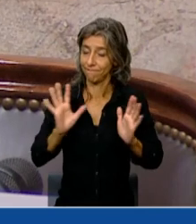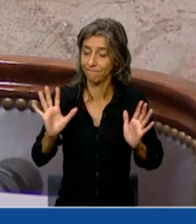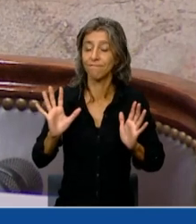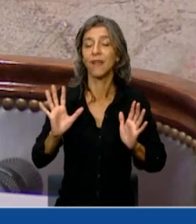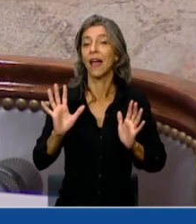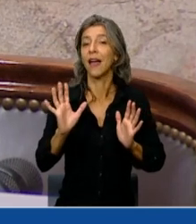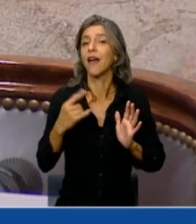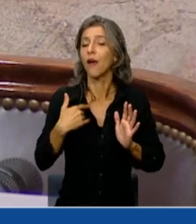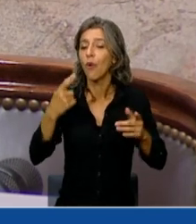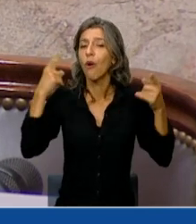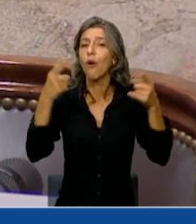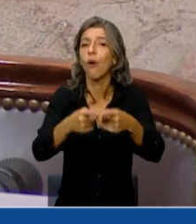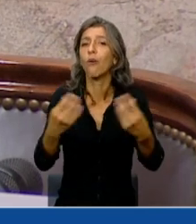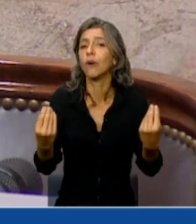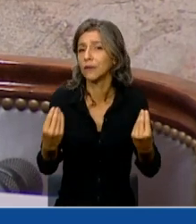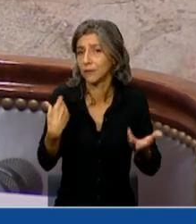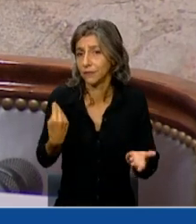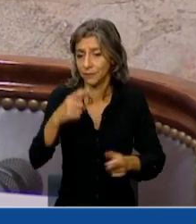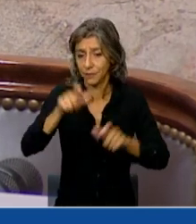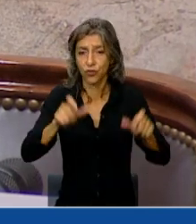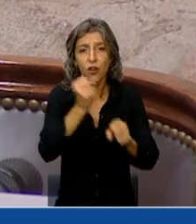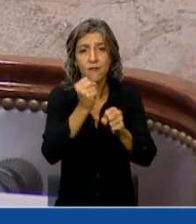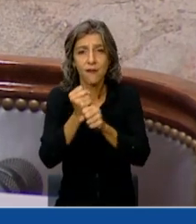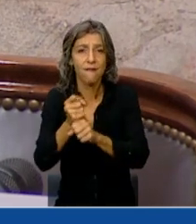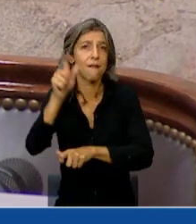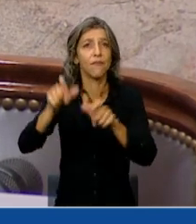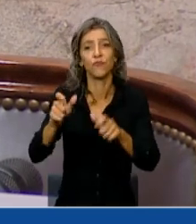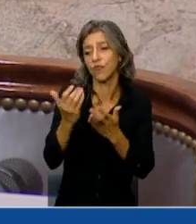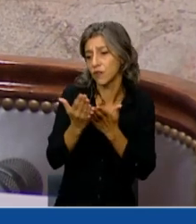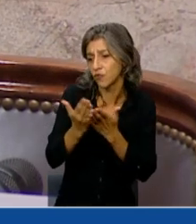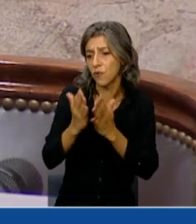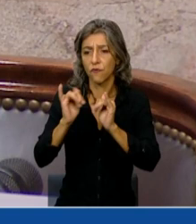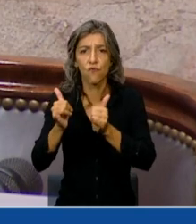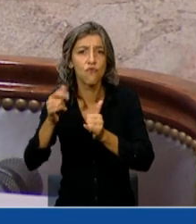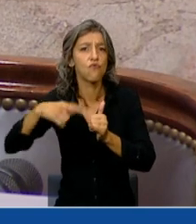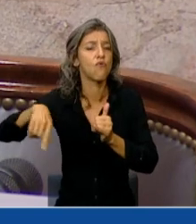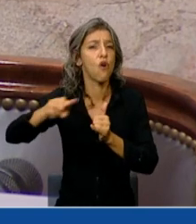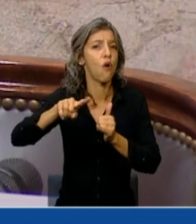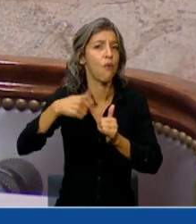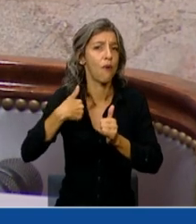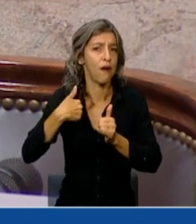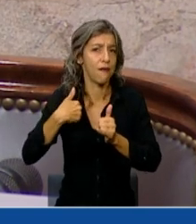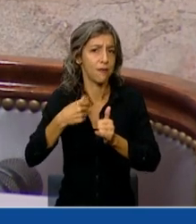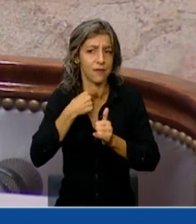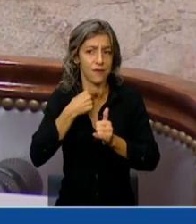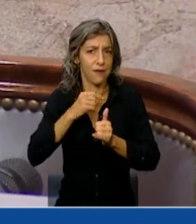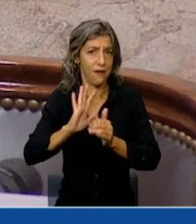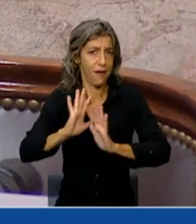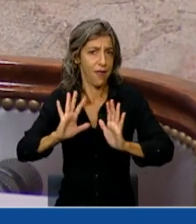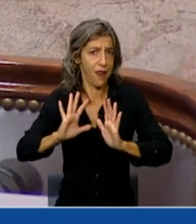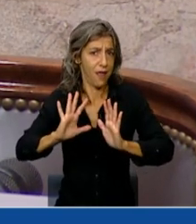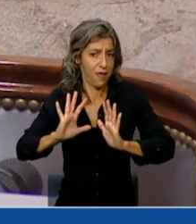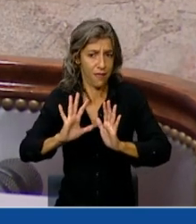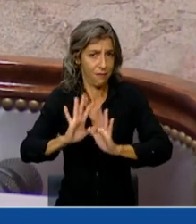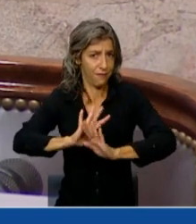físicamente a trabajadoras, trabajadores, estudiantes, jóvenes, para poder